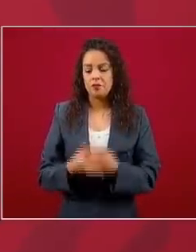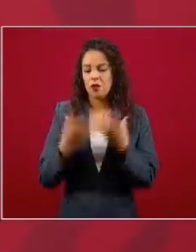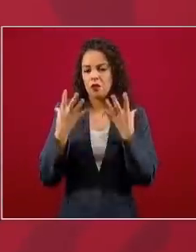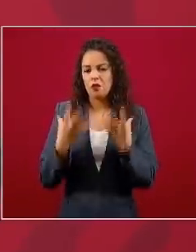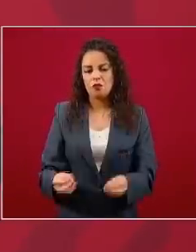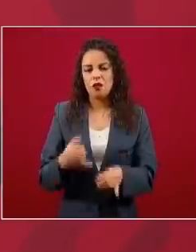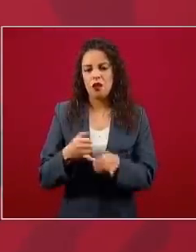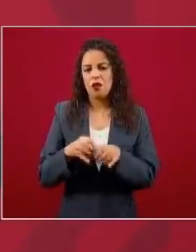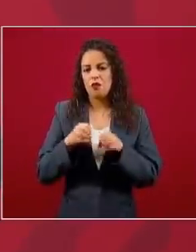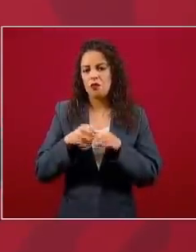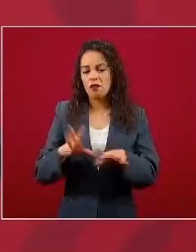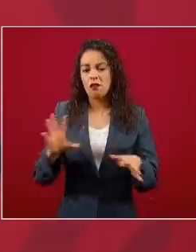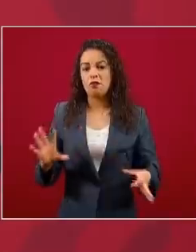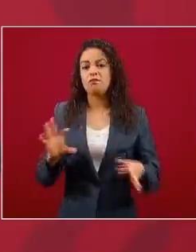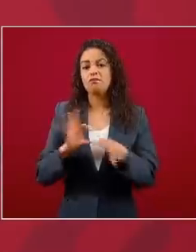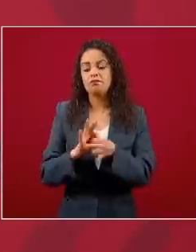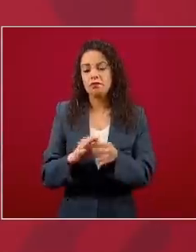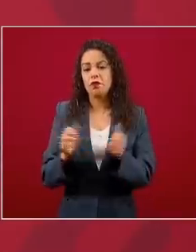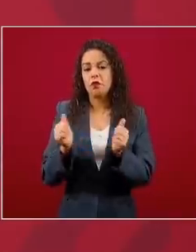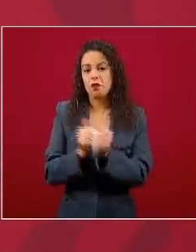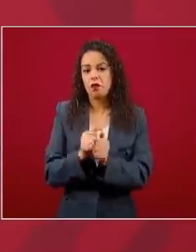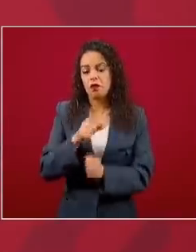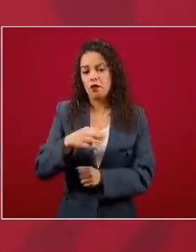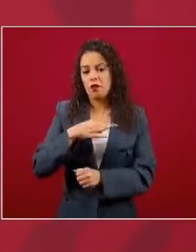relacionada con la pandemia,